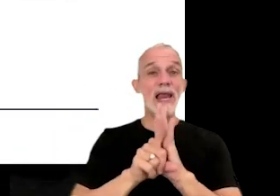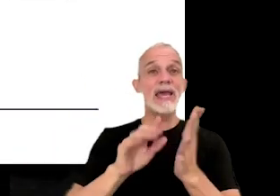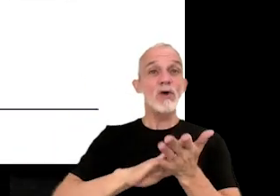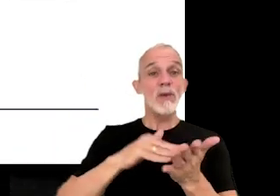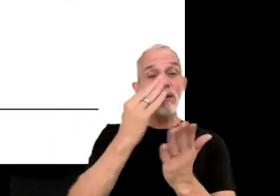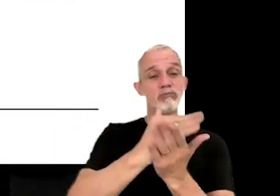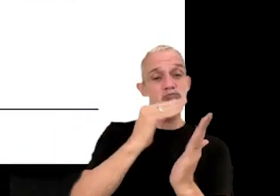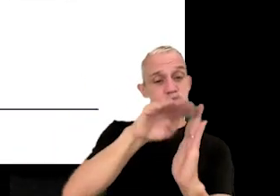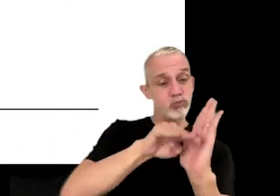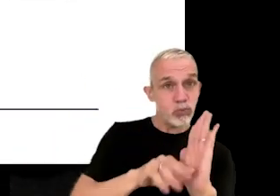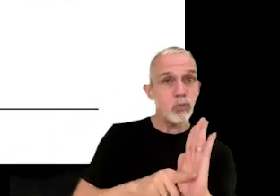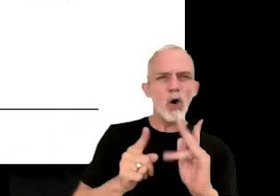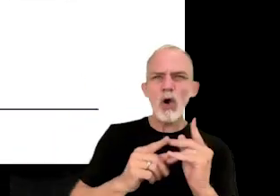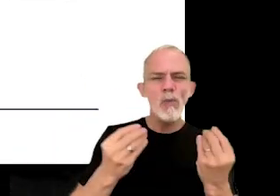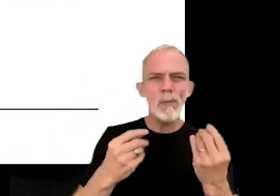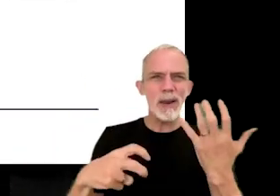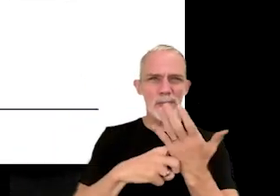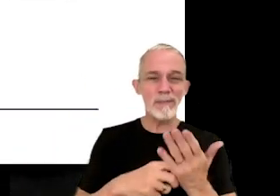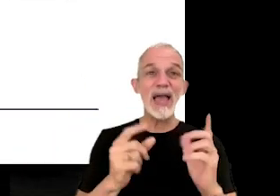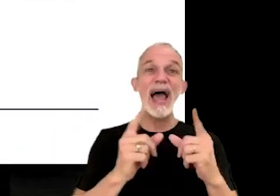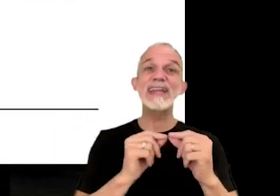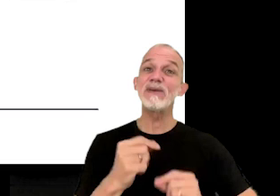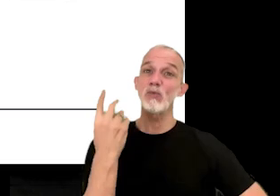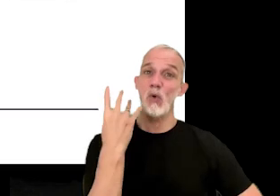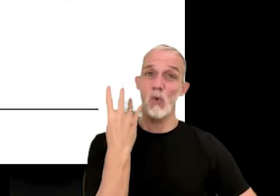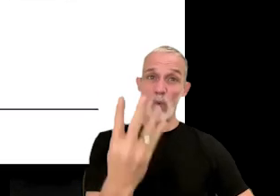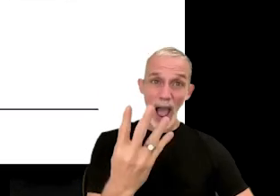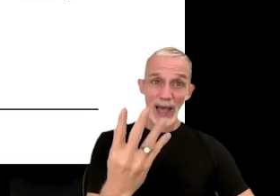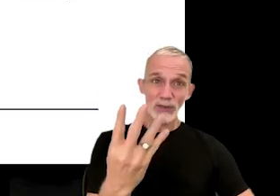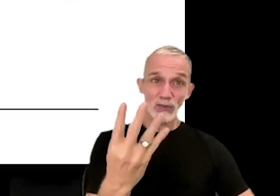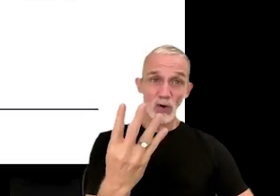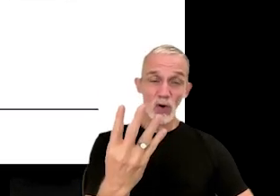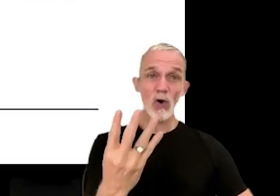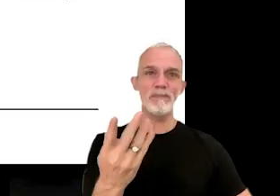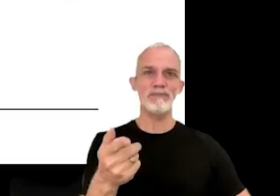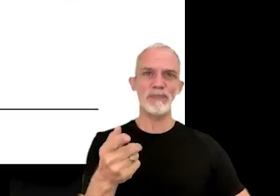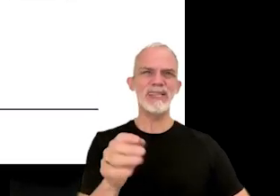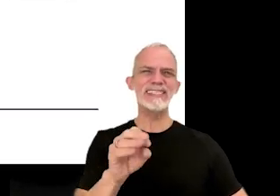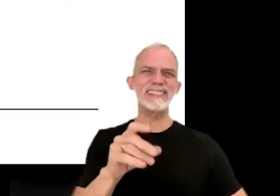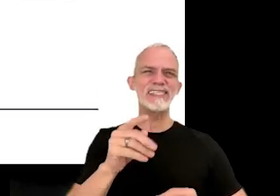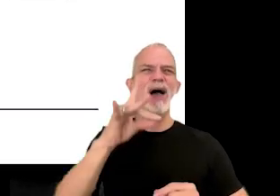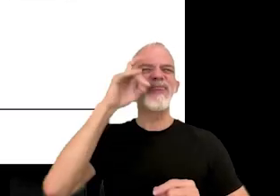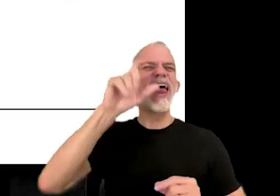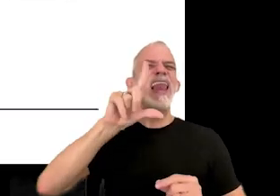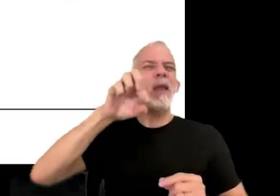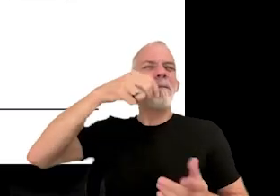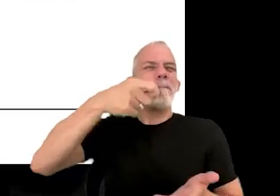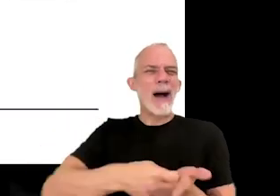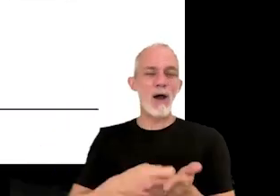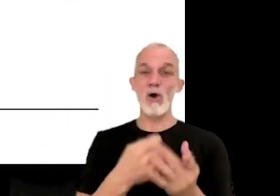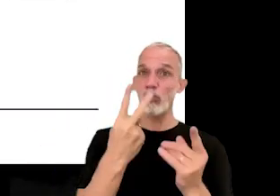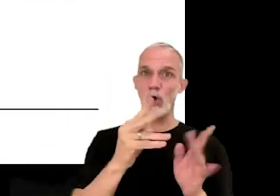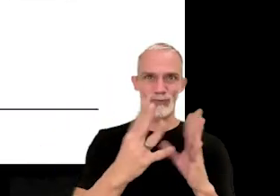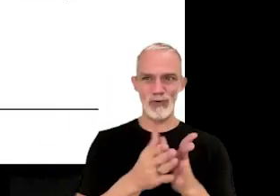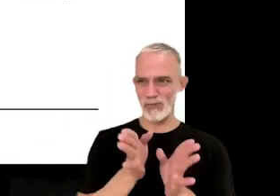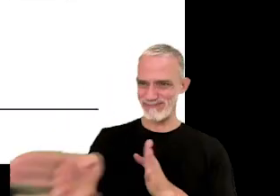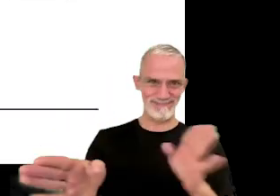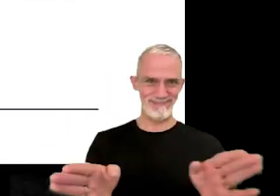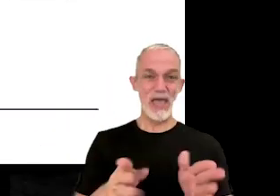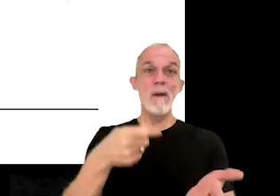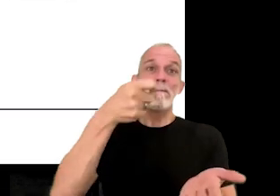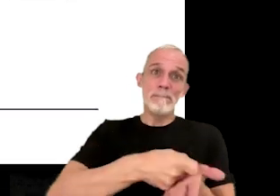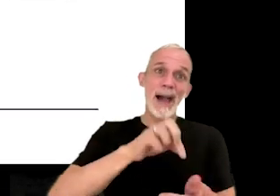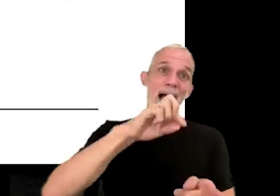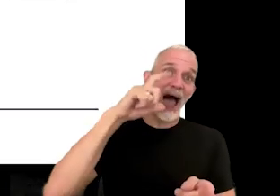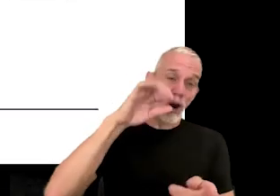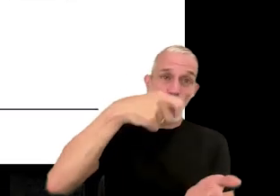Fiscal prevé en su artículo cuarto, al título cuarto se lo denomina del pago, las dos modalidades: el pago propiamente